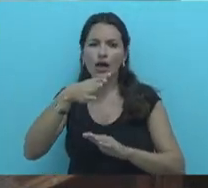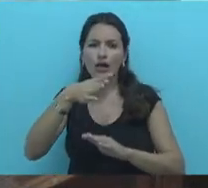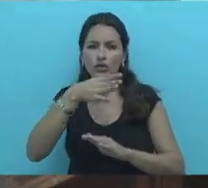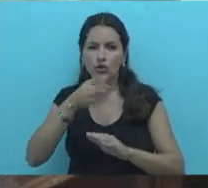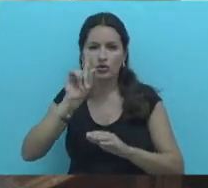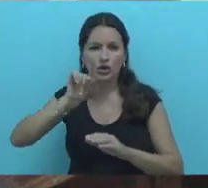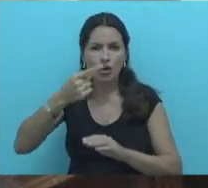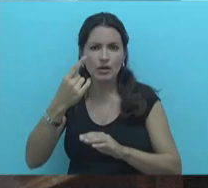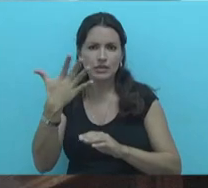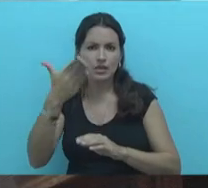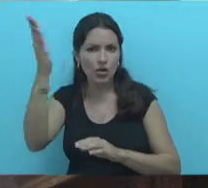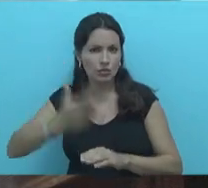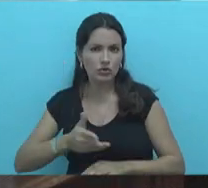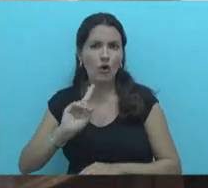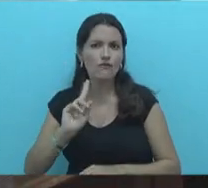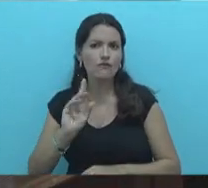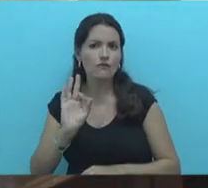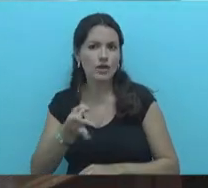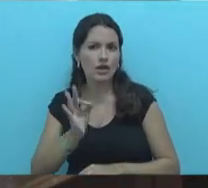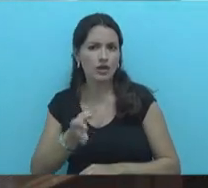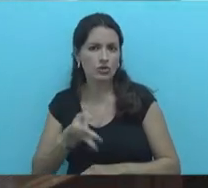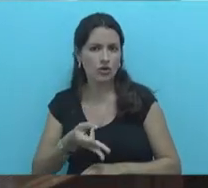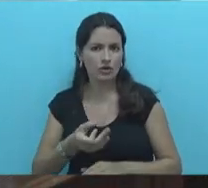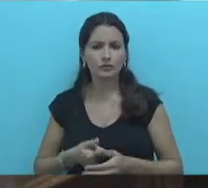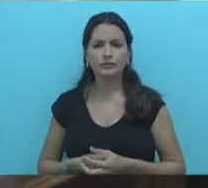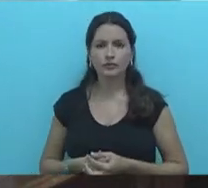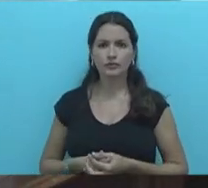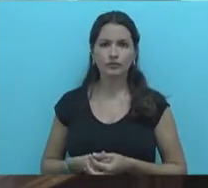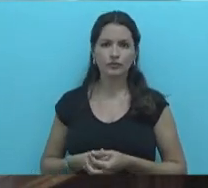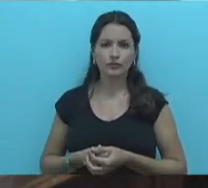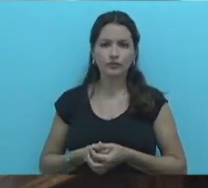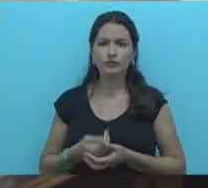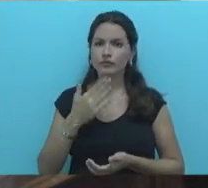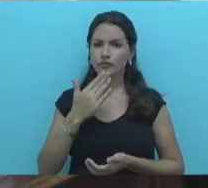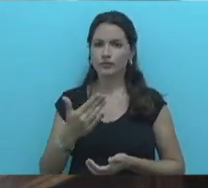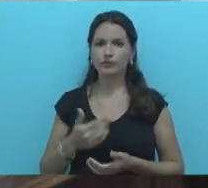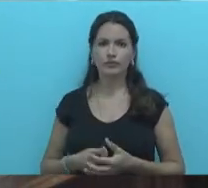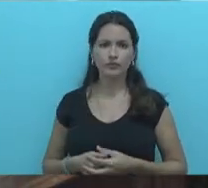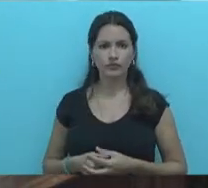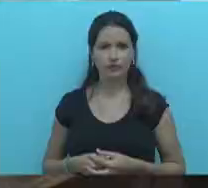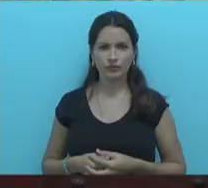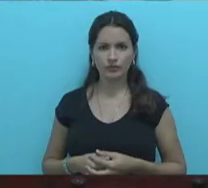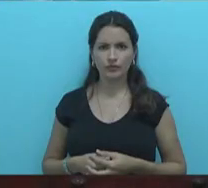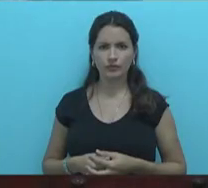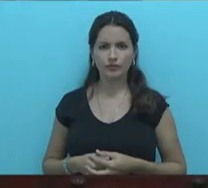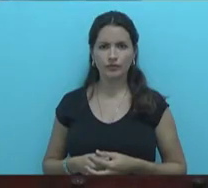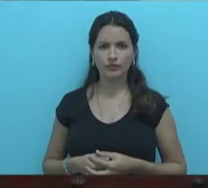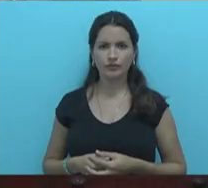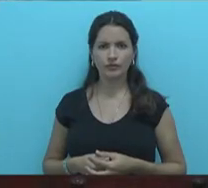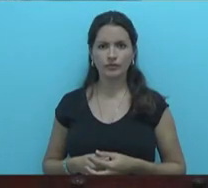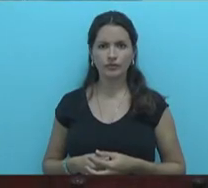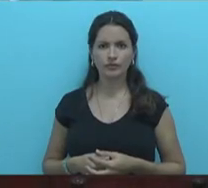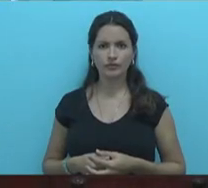14,5%, debido a que las leyes no se pueden aplicar de manera retroactiva. Gracias. Gracias, diputado. Diputada Burger, tiene uso de la